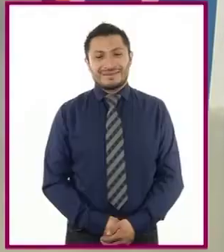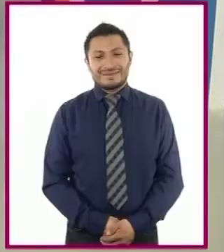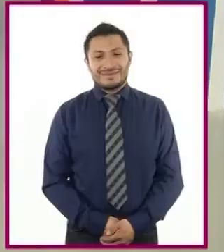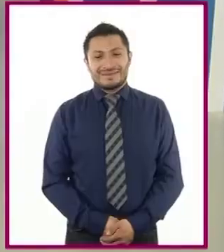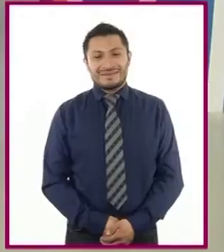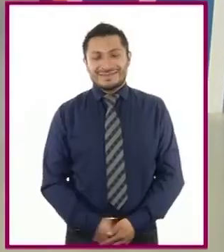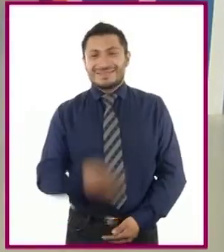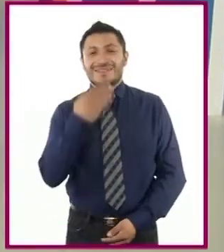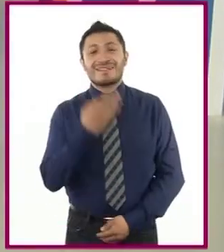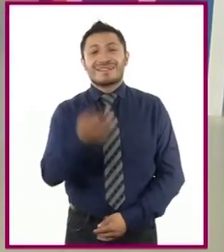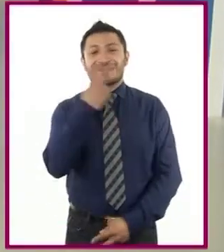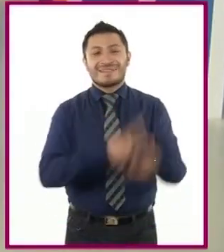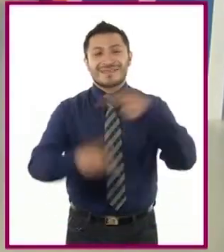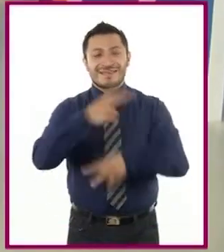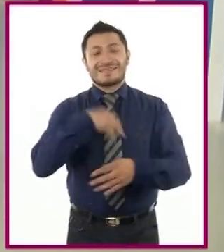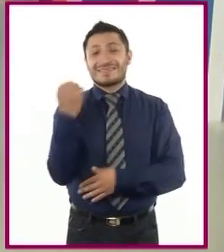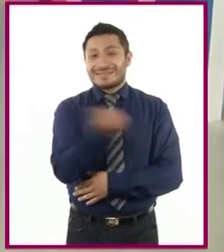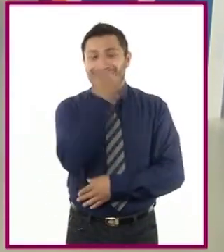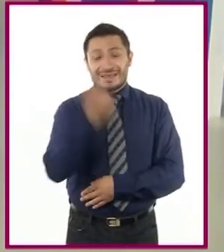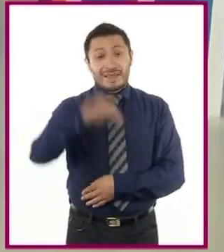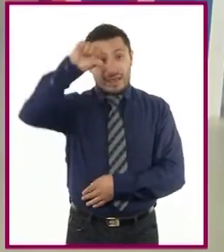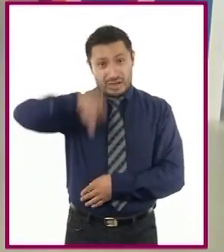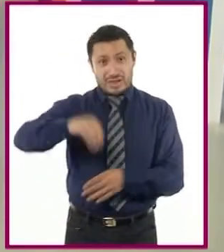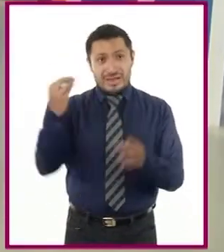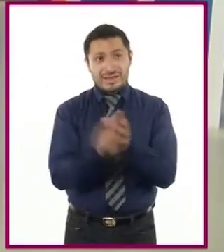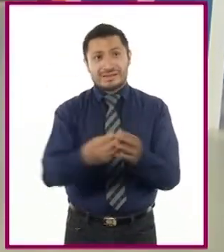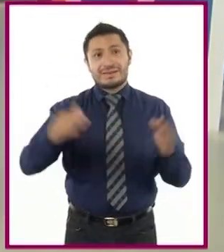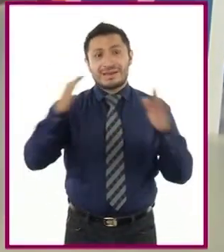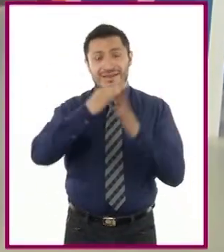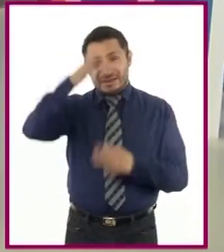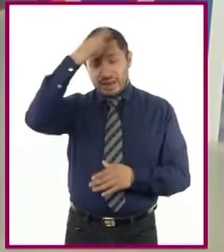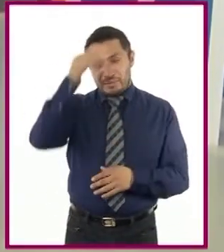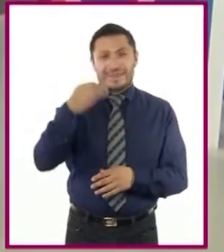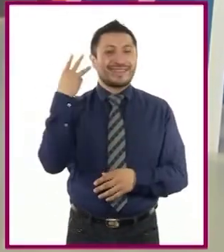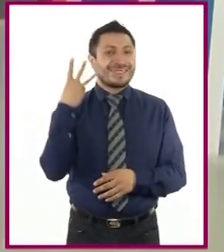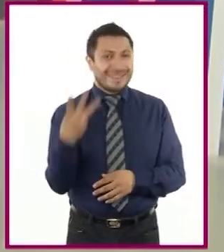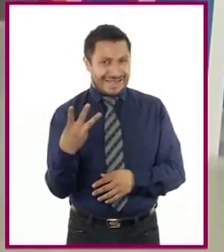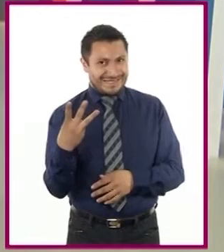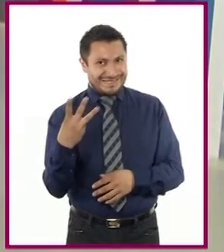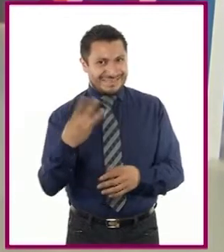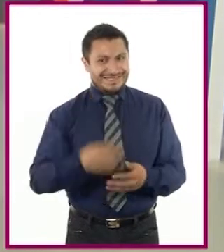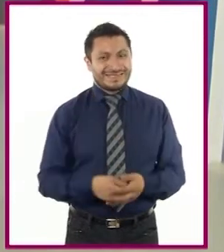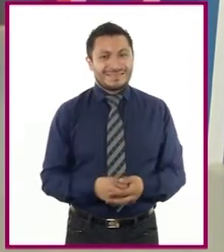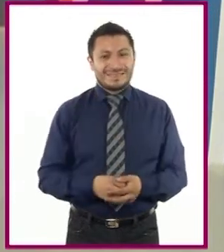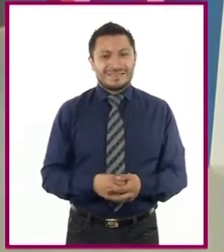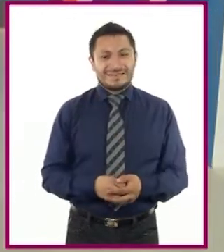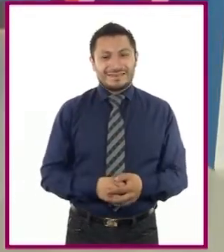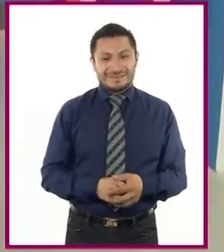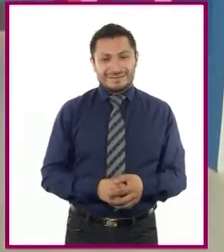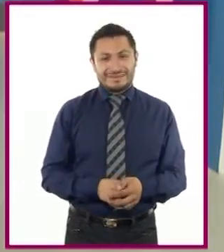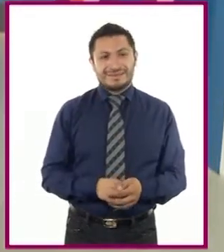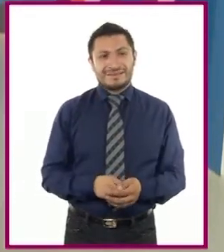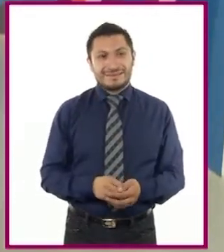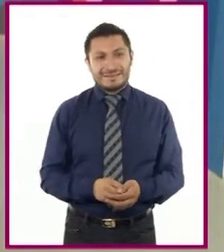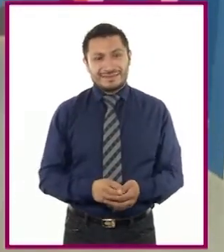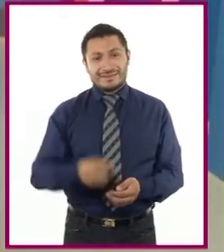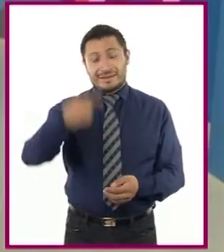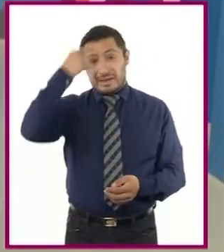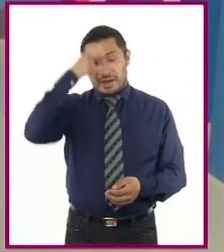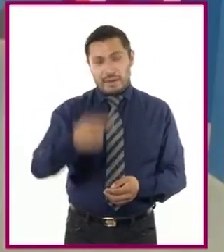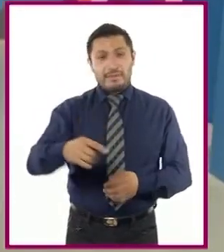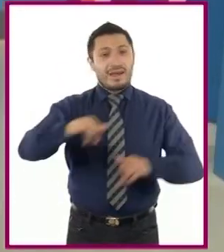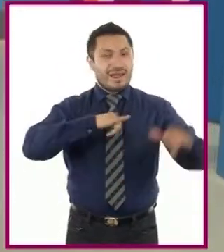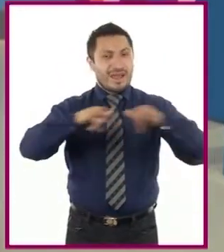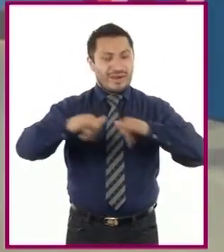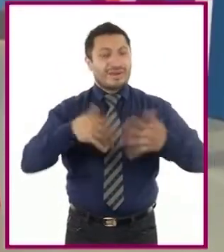Bienvenidas alumnas y bienvenidos alumnos a esta sesión de Aprende en Casa correspondiente a la asignatura